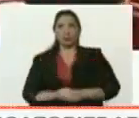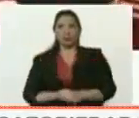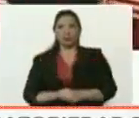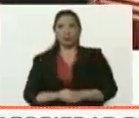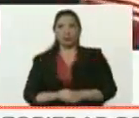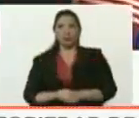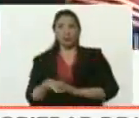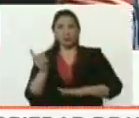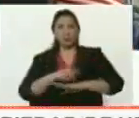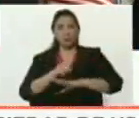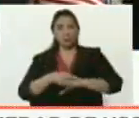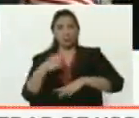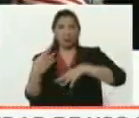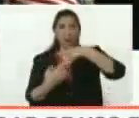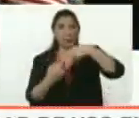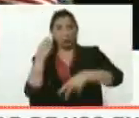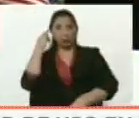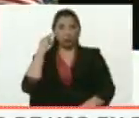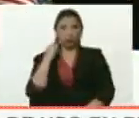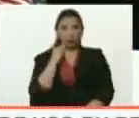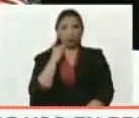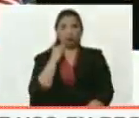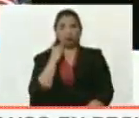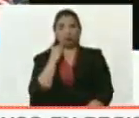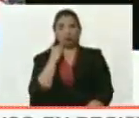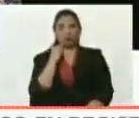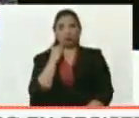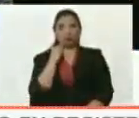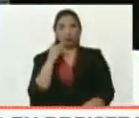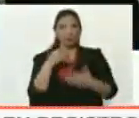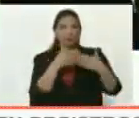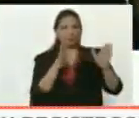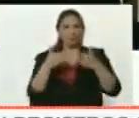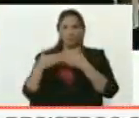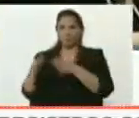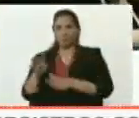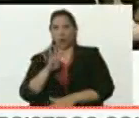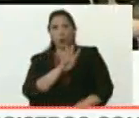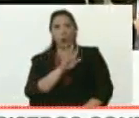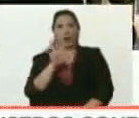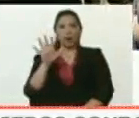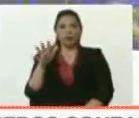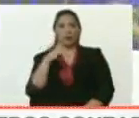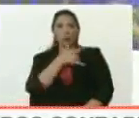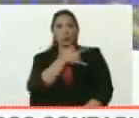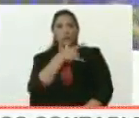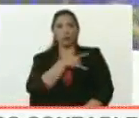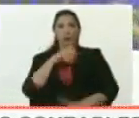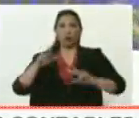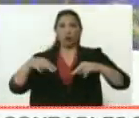En los tiempos de la revolución bolivariana se han inaugurado más de 45 universidades.